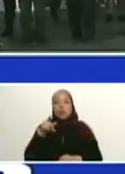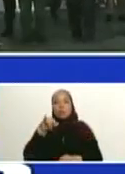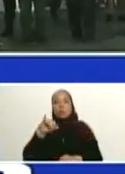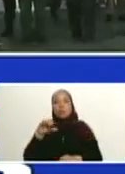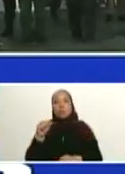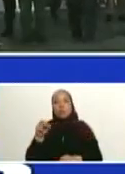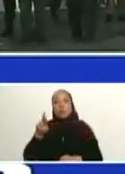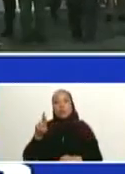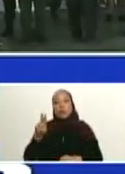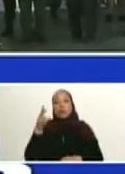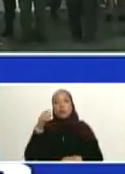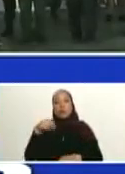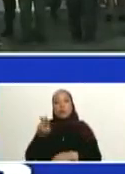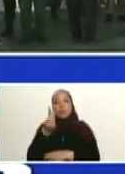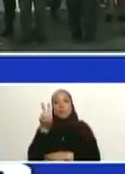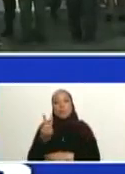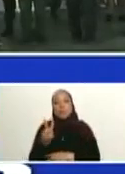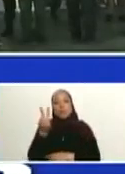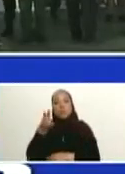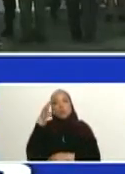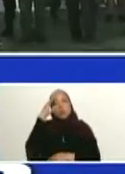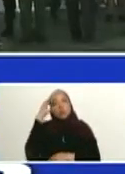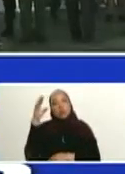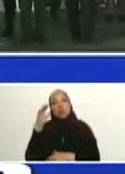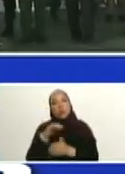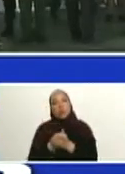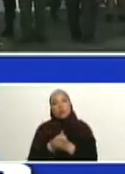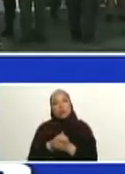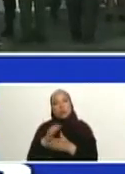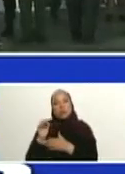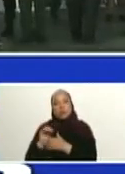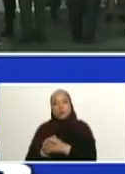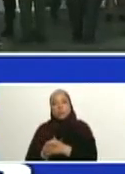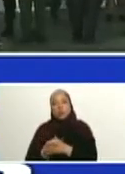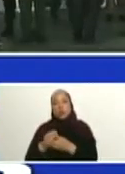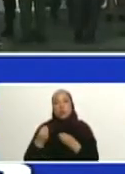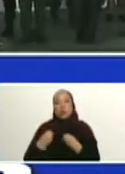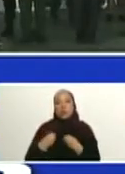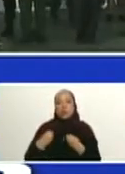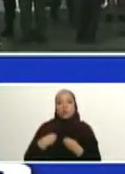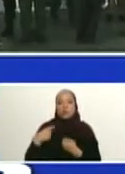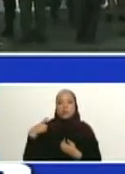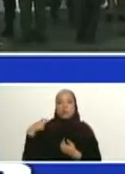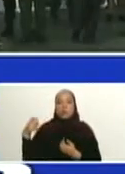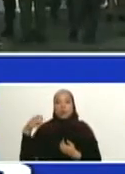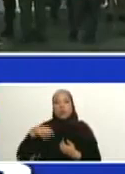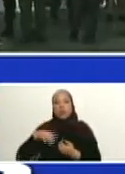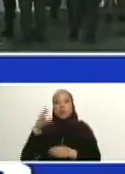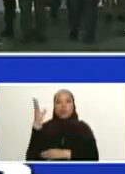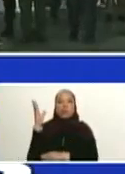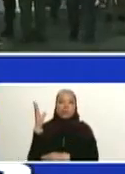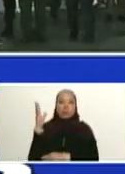la parroquia El Valle en Caracas. Bueno, mis saludos pues a mis vecinos y vecinas y nos vamos al estado Lara.